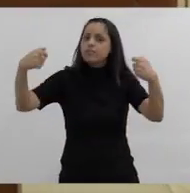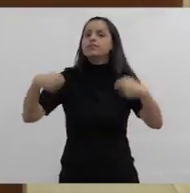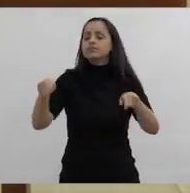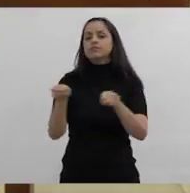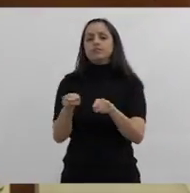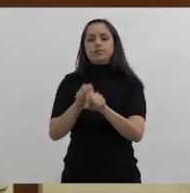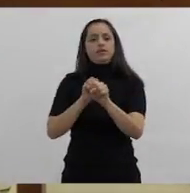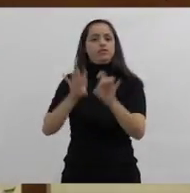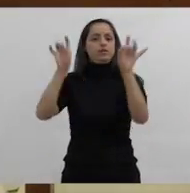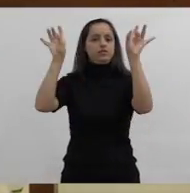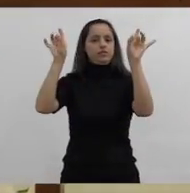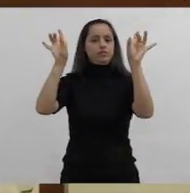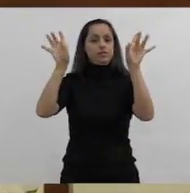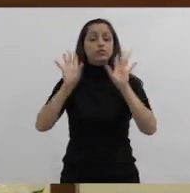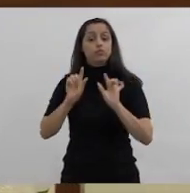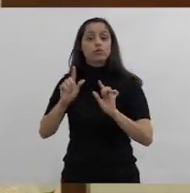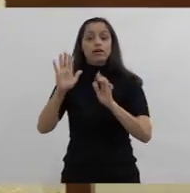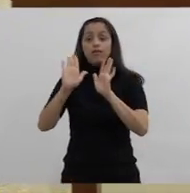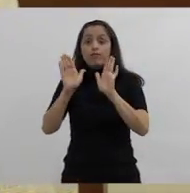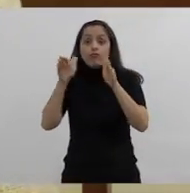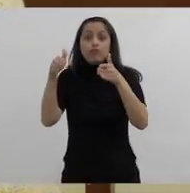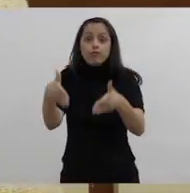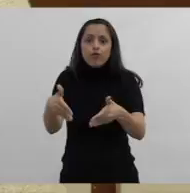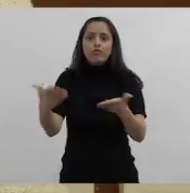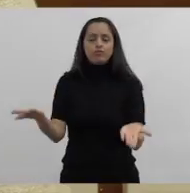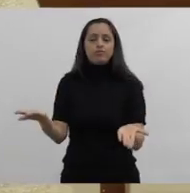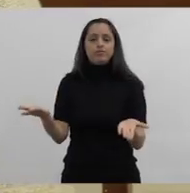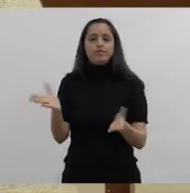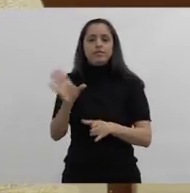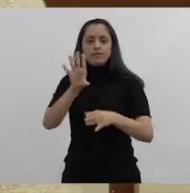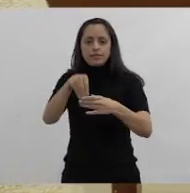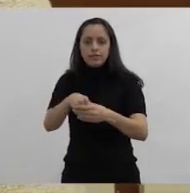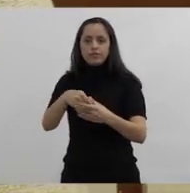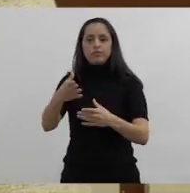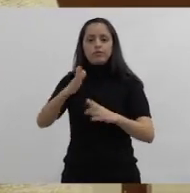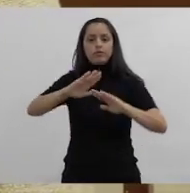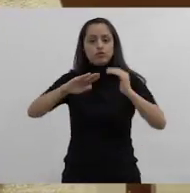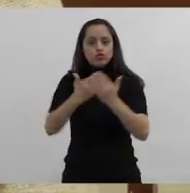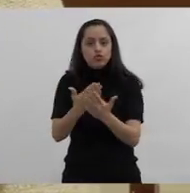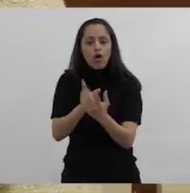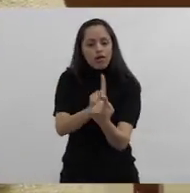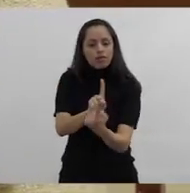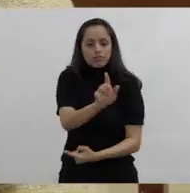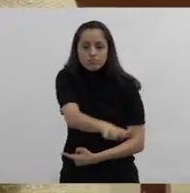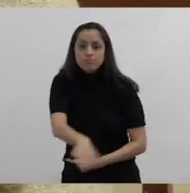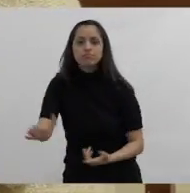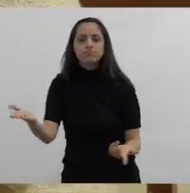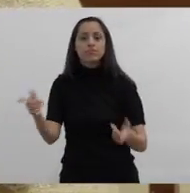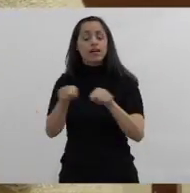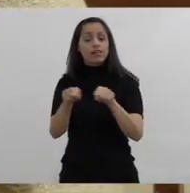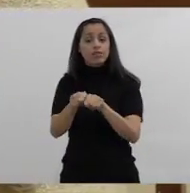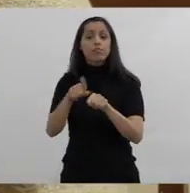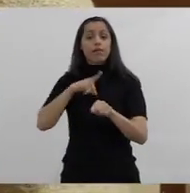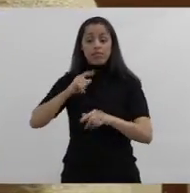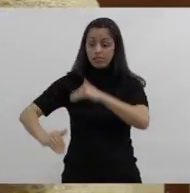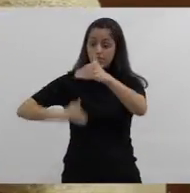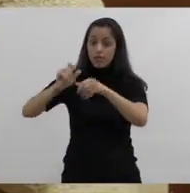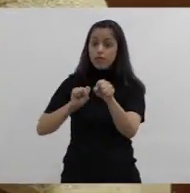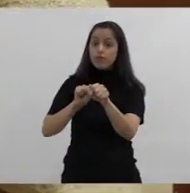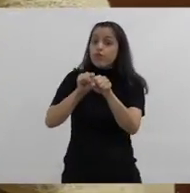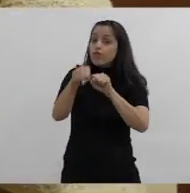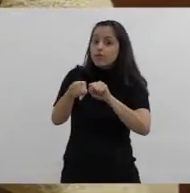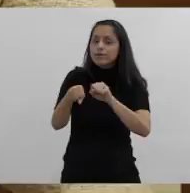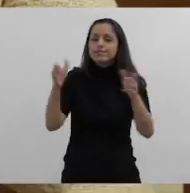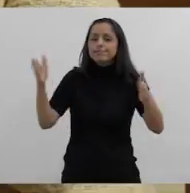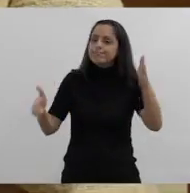más deben formarse los docentes que tienen a su cargo los niños y los adolescentes que se están